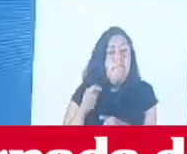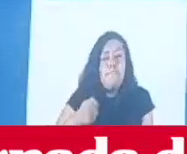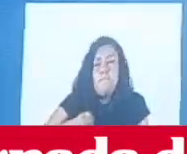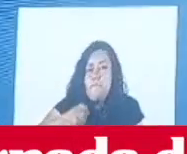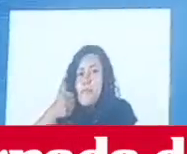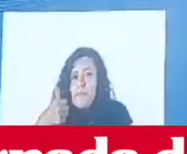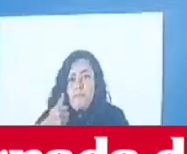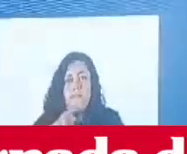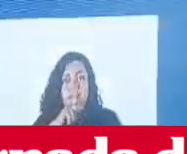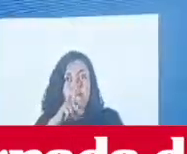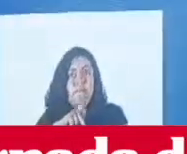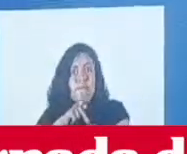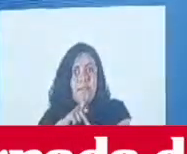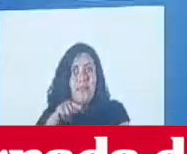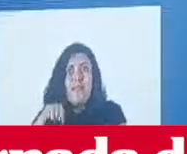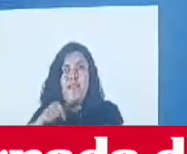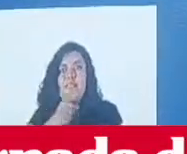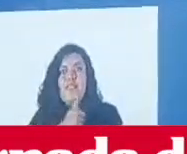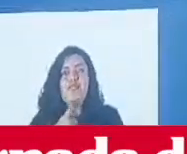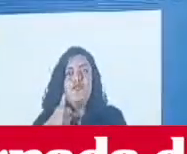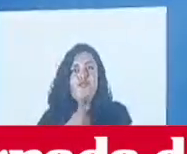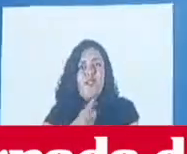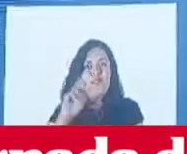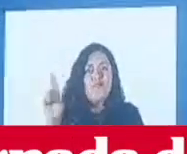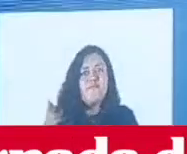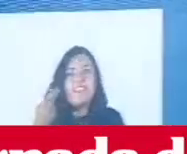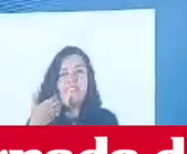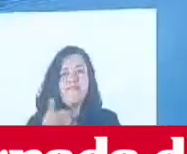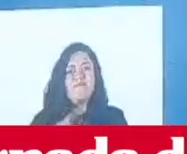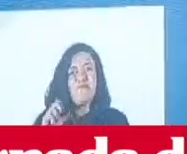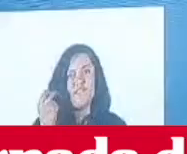De Ciudad Universitaria 2.